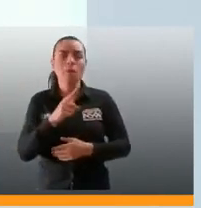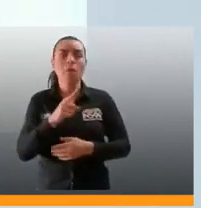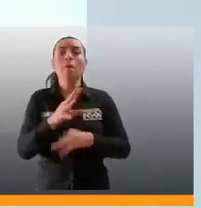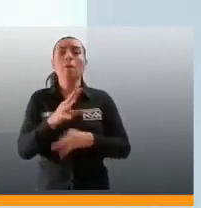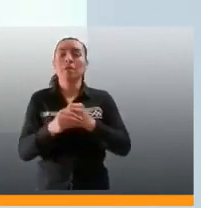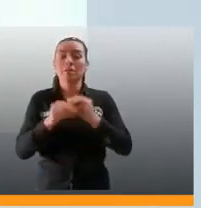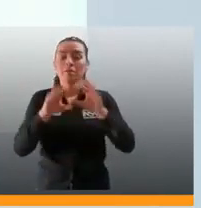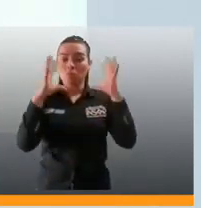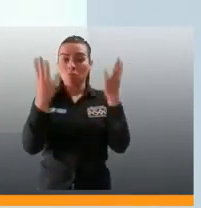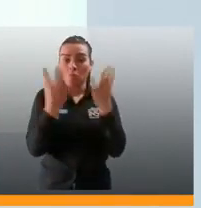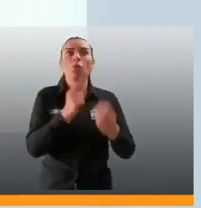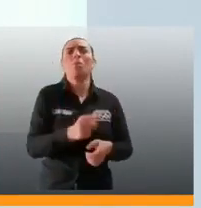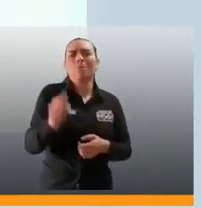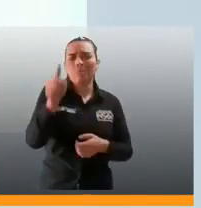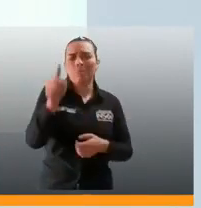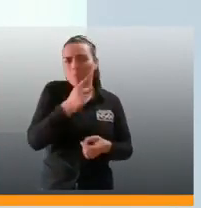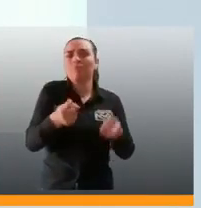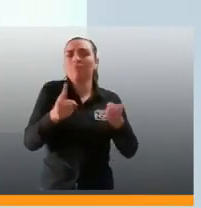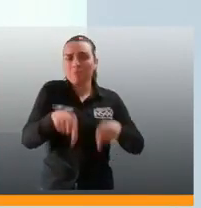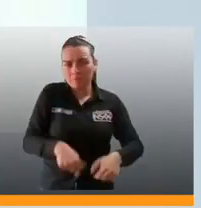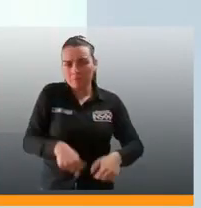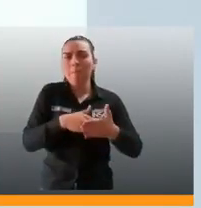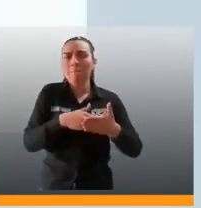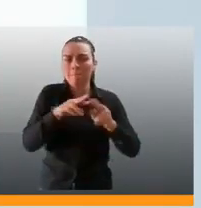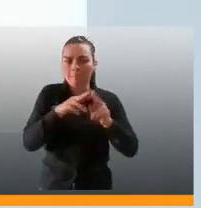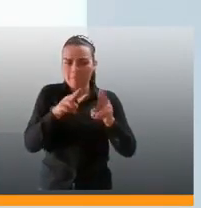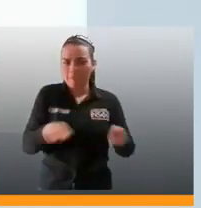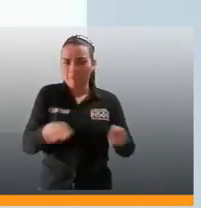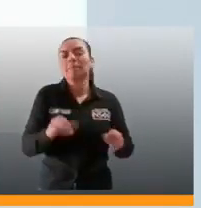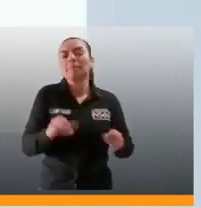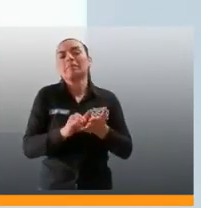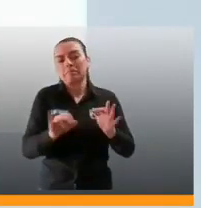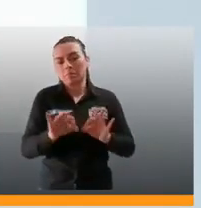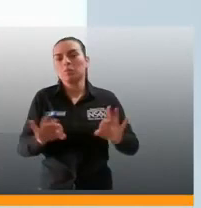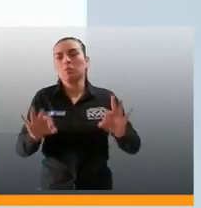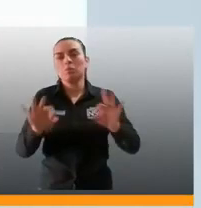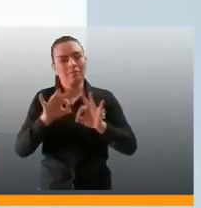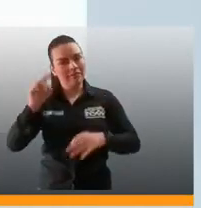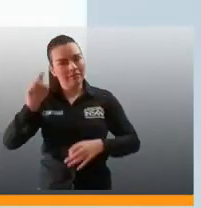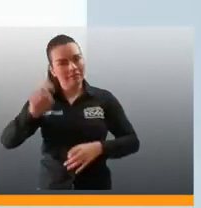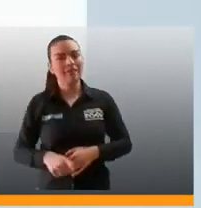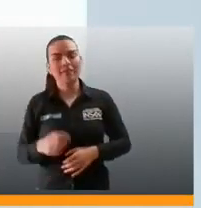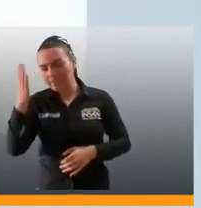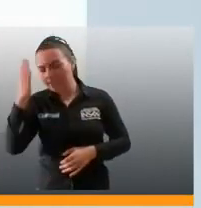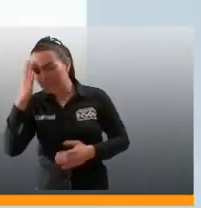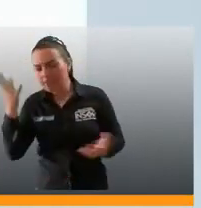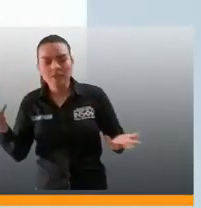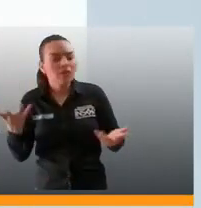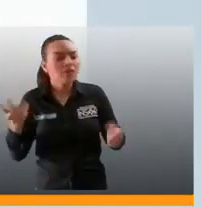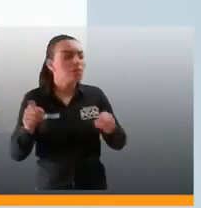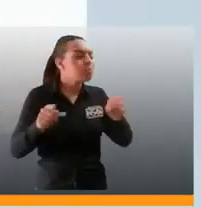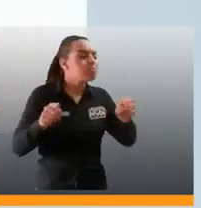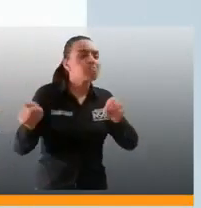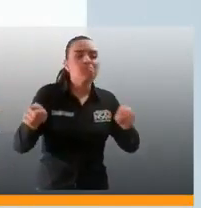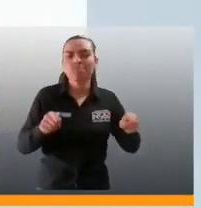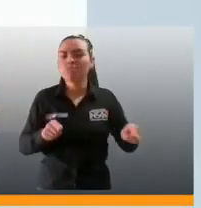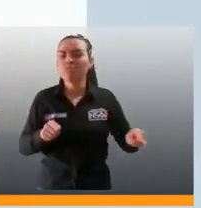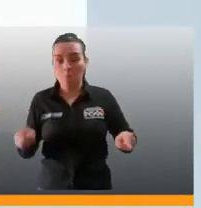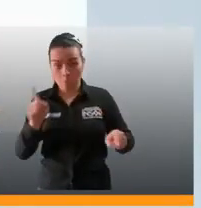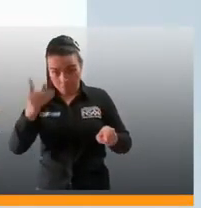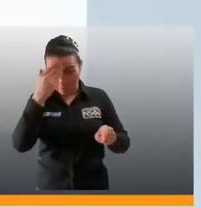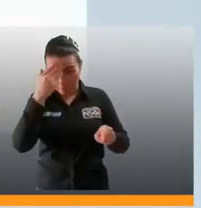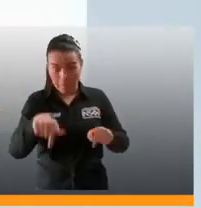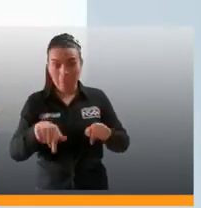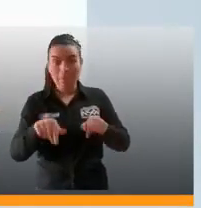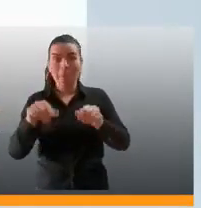el mundo, entonces es importante reconocer y lo digo porque pues, no solamente podemos hacer uso de tecnologías digitales,